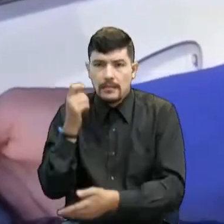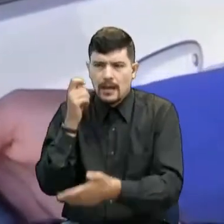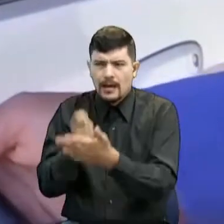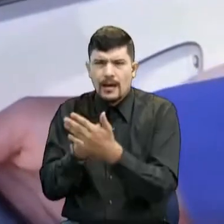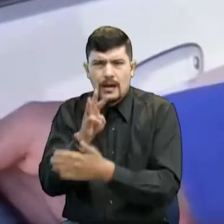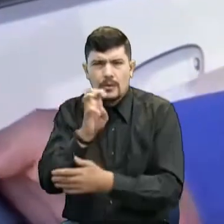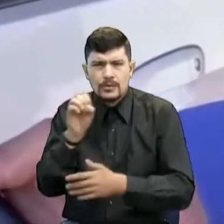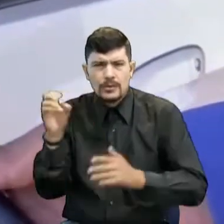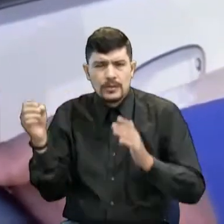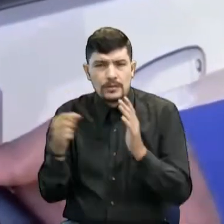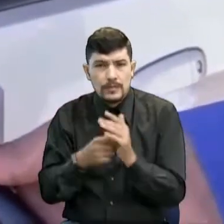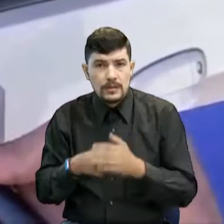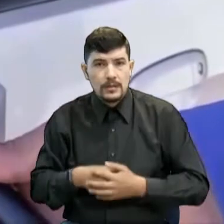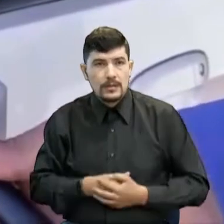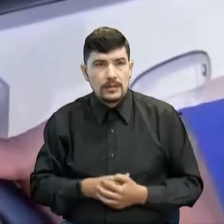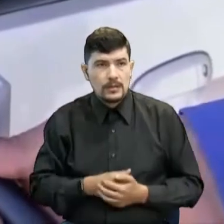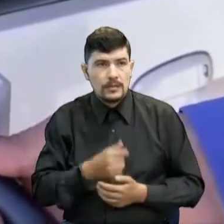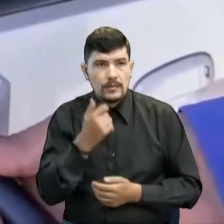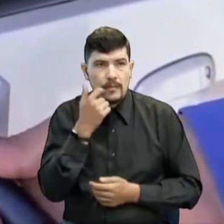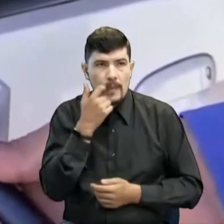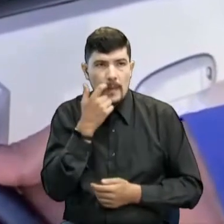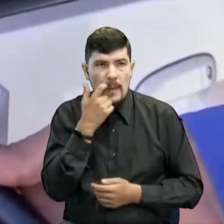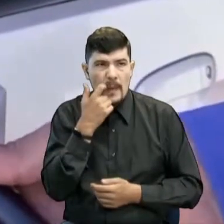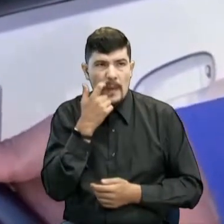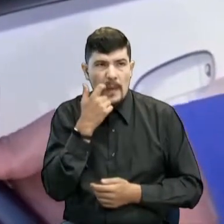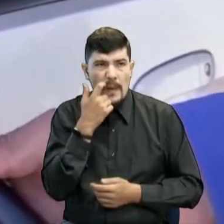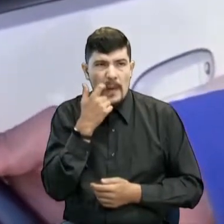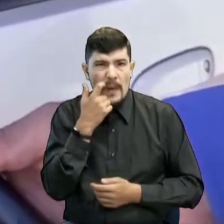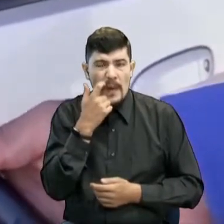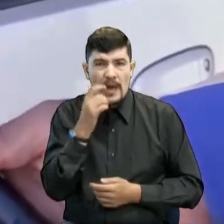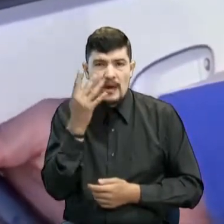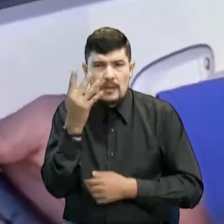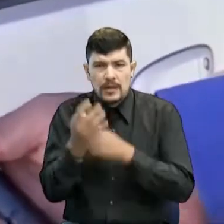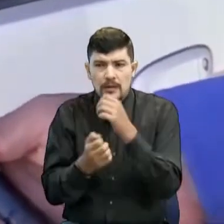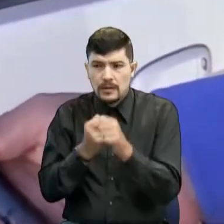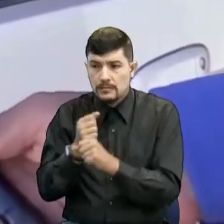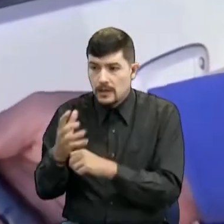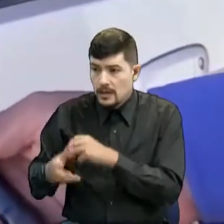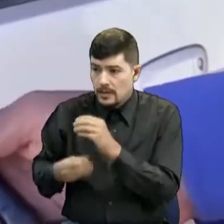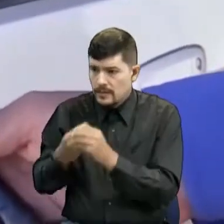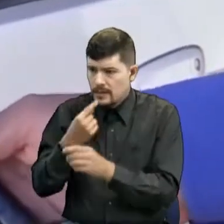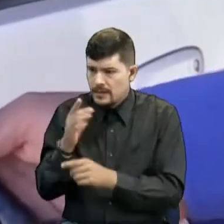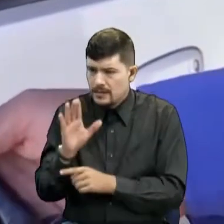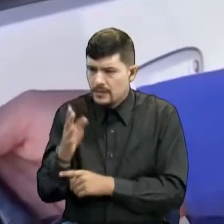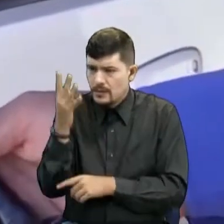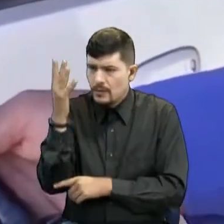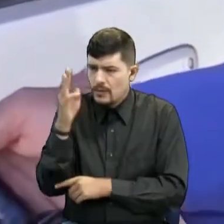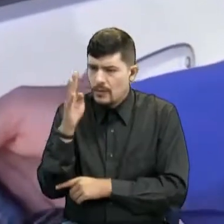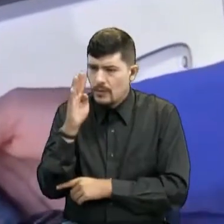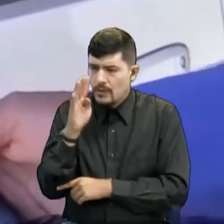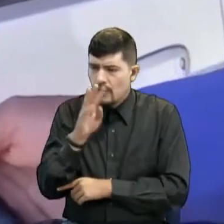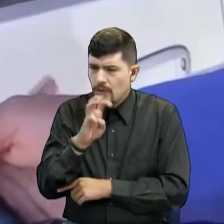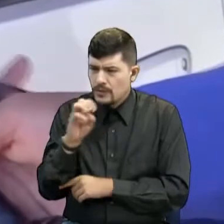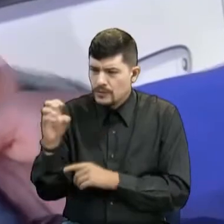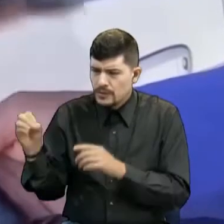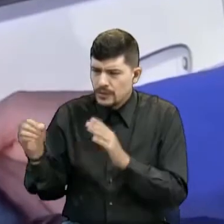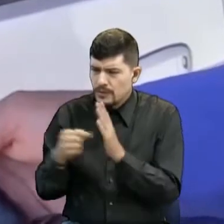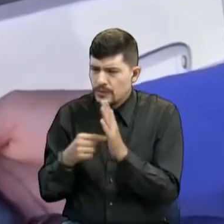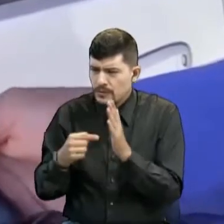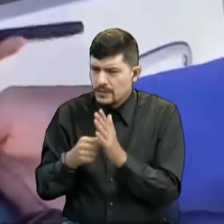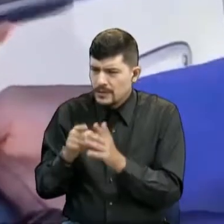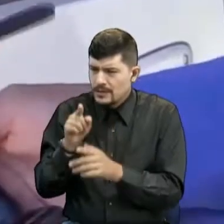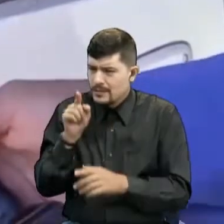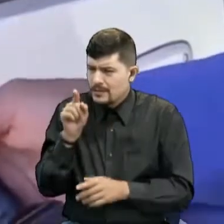en cuatro años han pagado cuánto han pagado y ahora quieren dar o que tocar 800 millones para que créeme la señora y ellos no ellos son unas